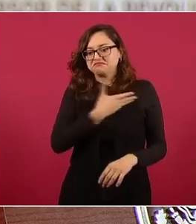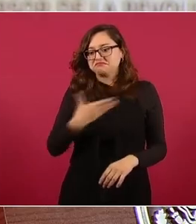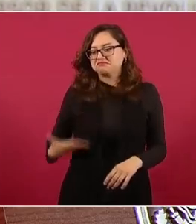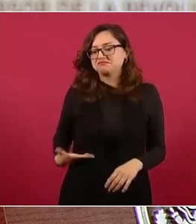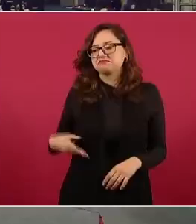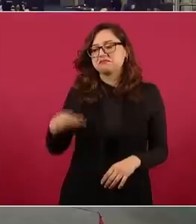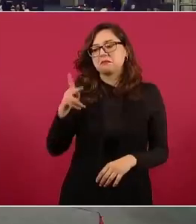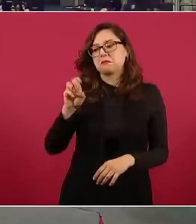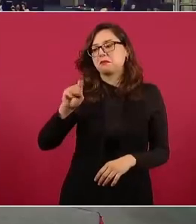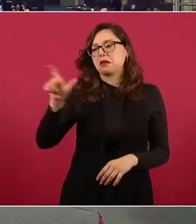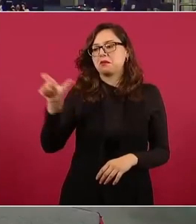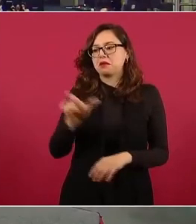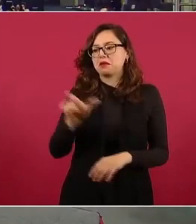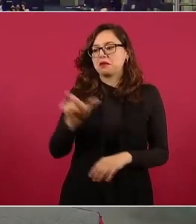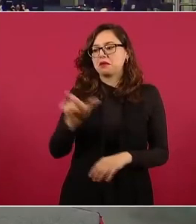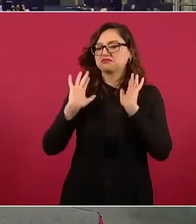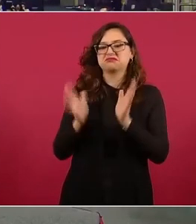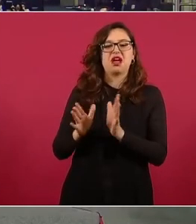Lo mismo